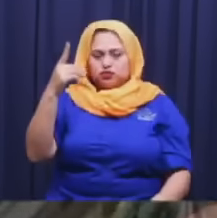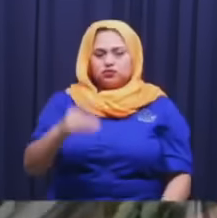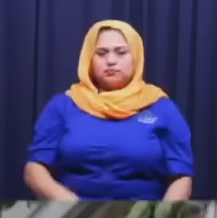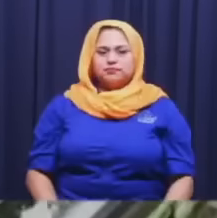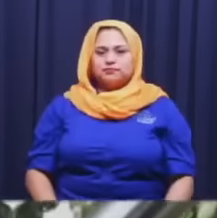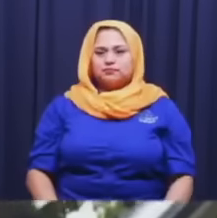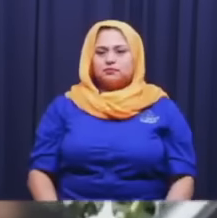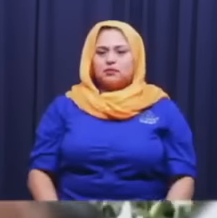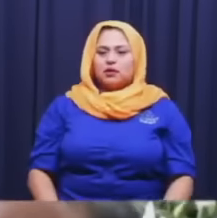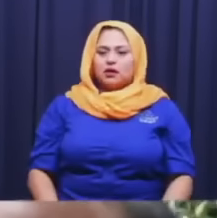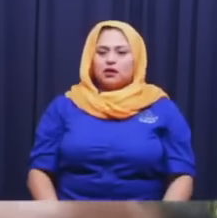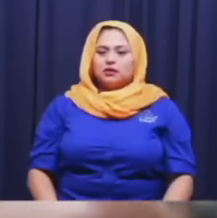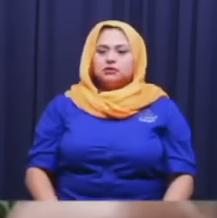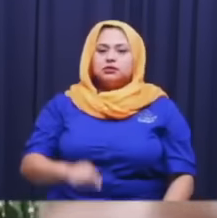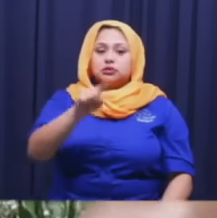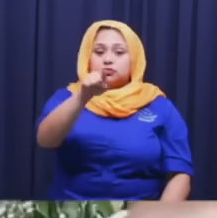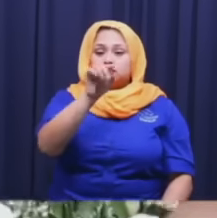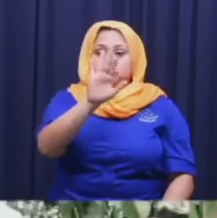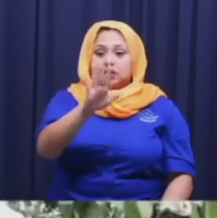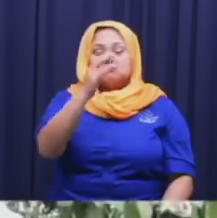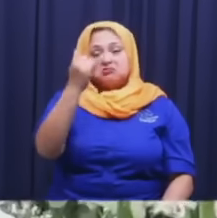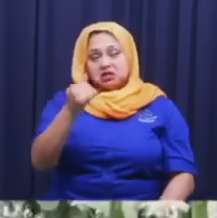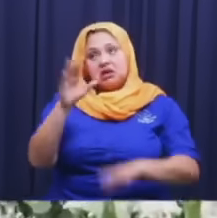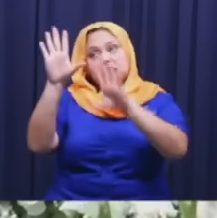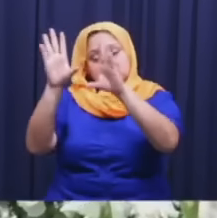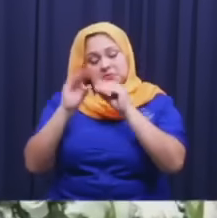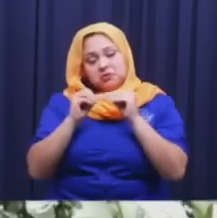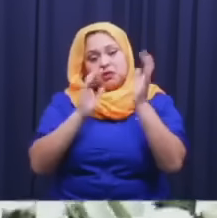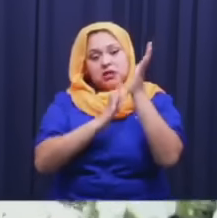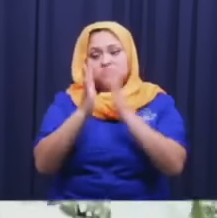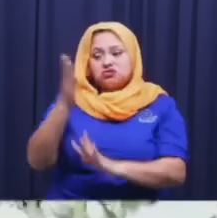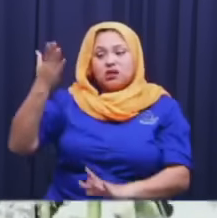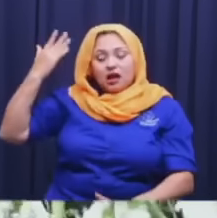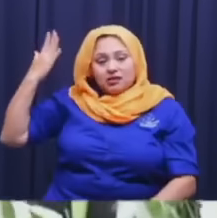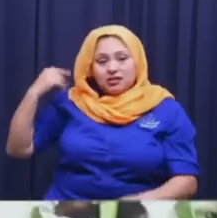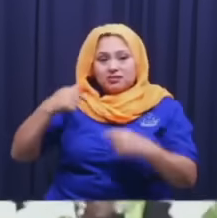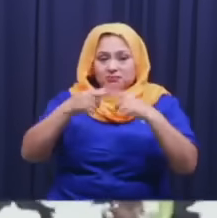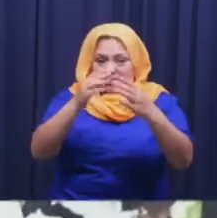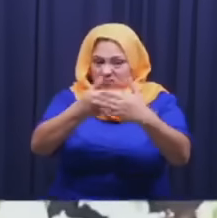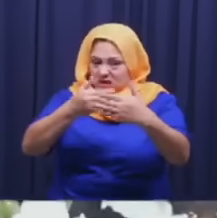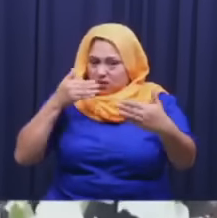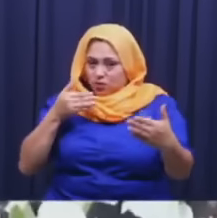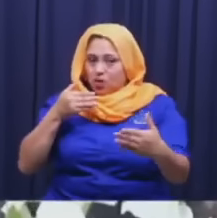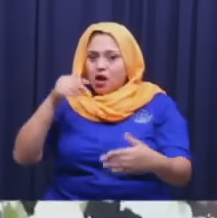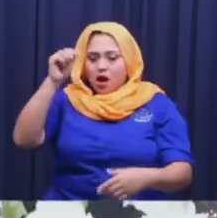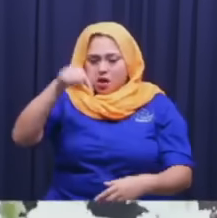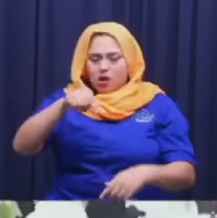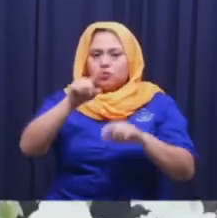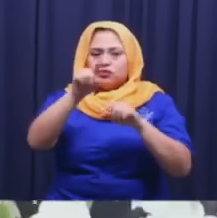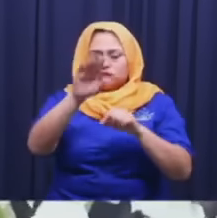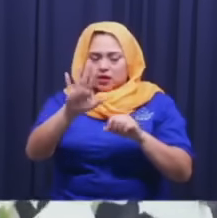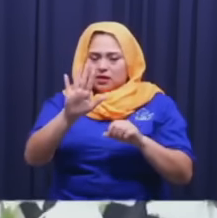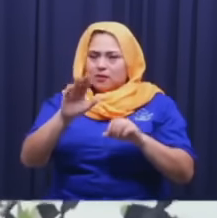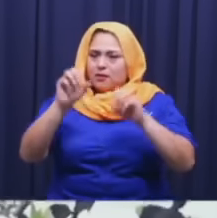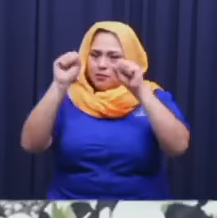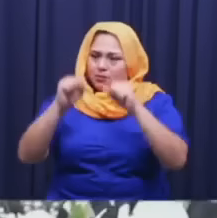acérquese. Como la ministración que acabamos de recibir, levántese, resista.